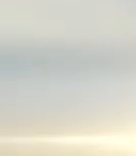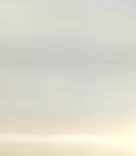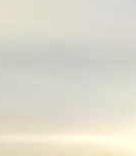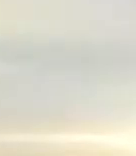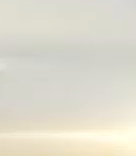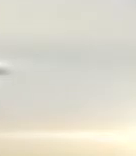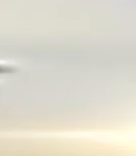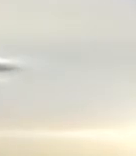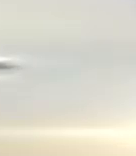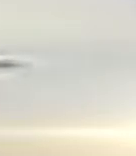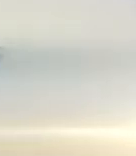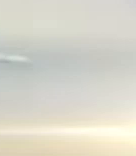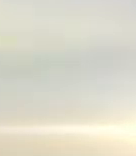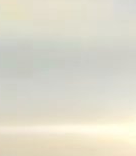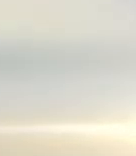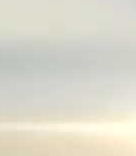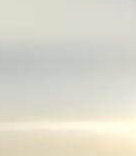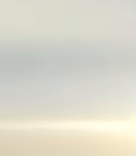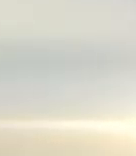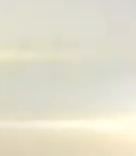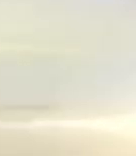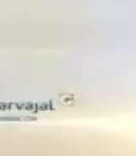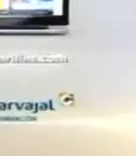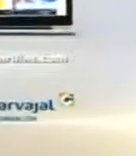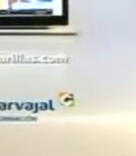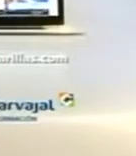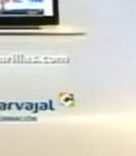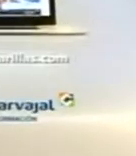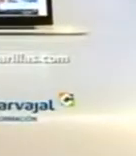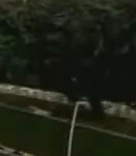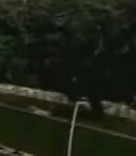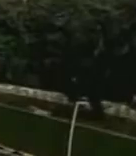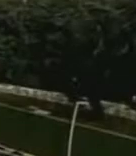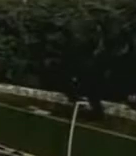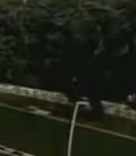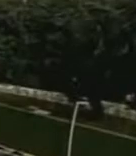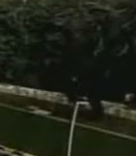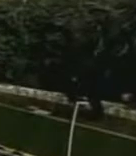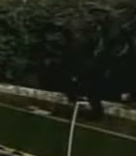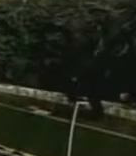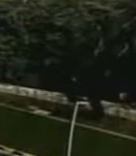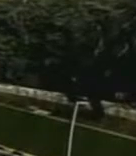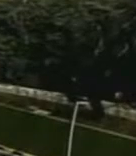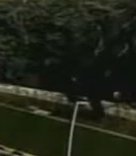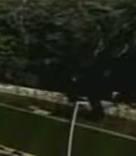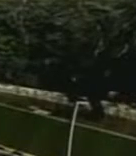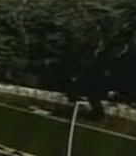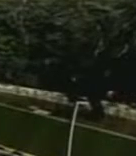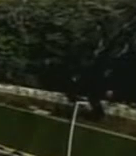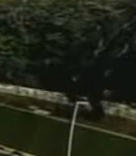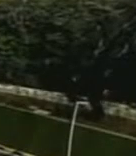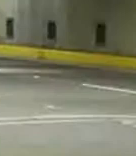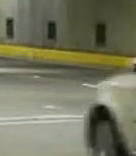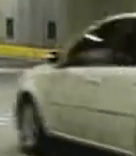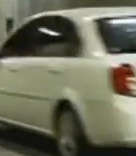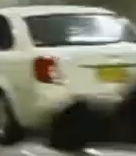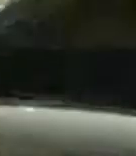Guías telefónicas, páginasamarillas.com y sus aplicativos móviles. Cali se mueve.